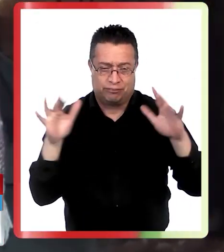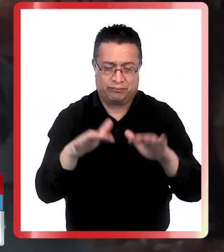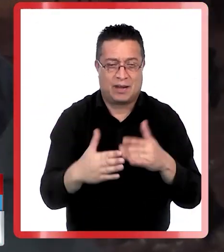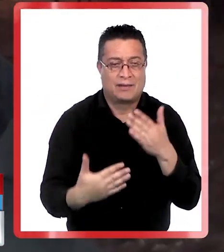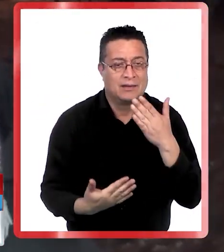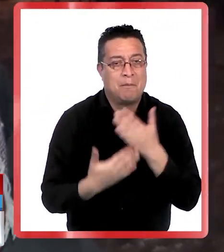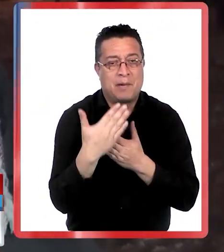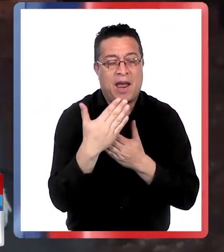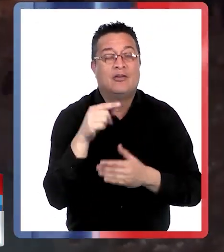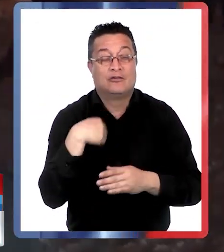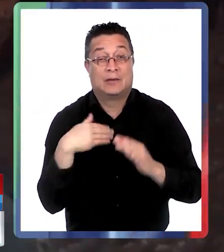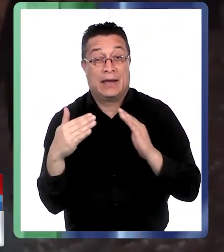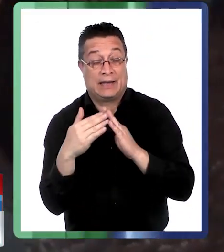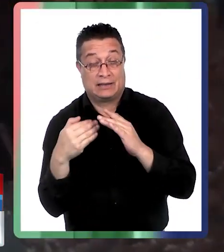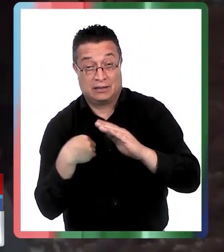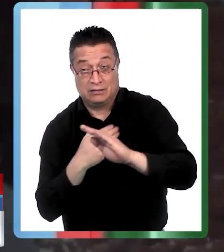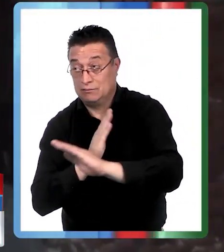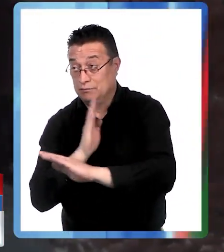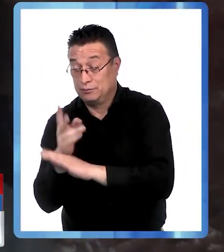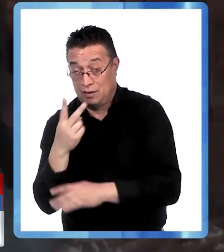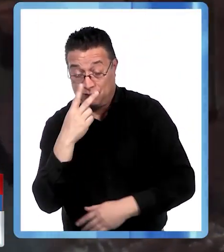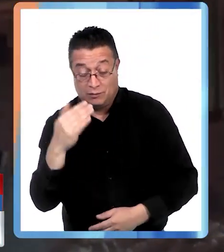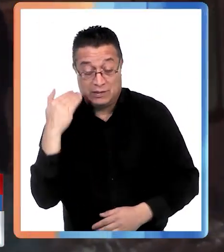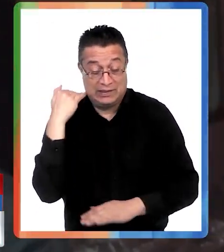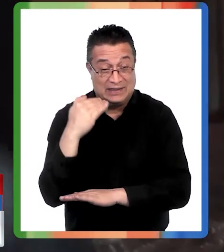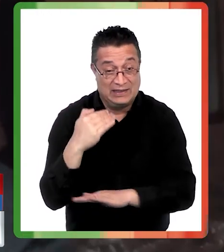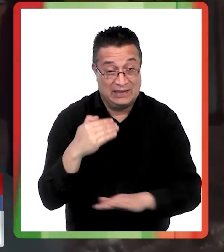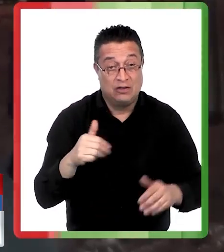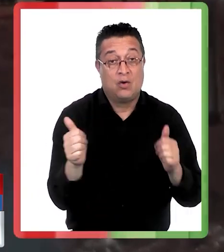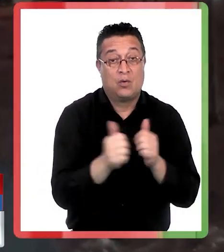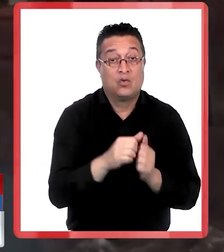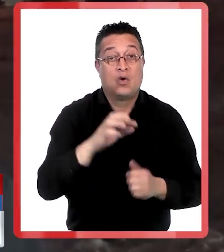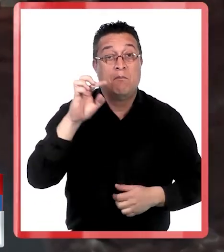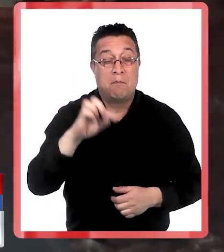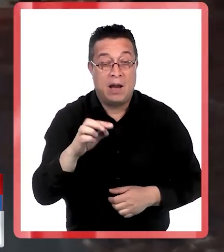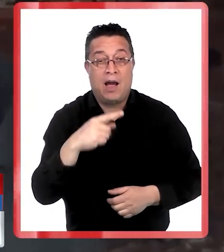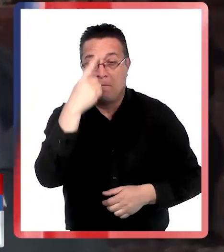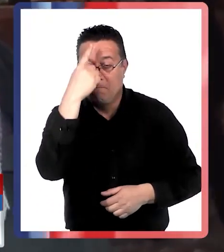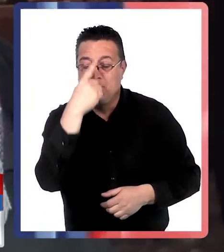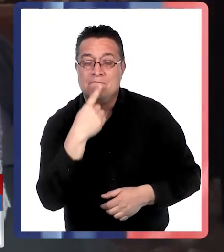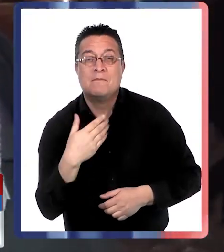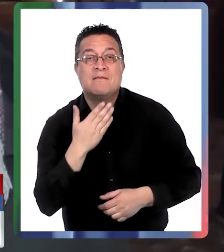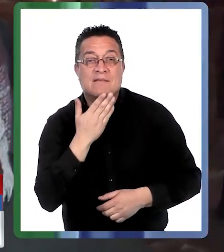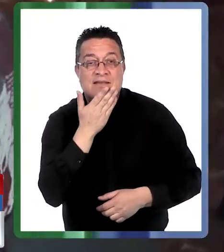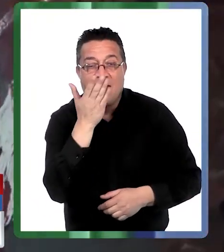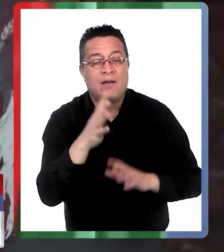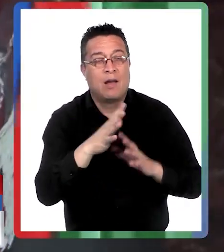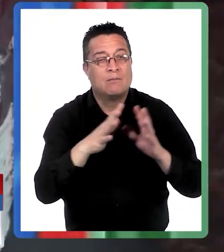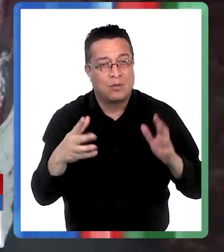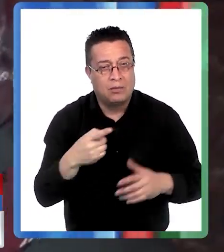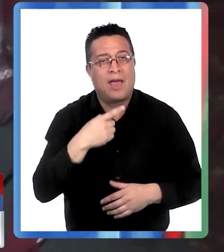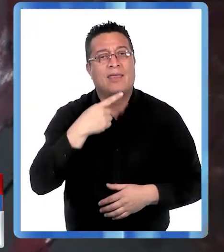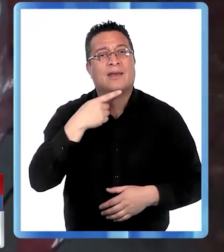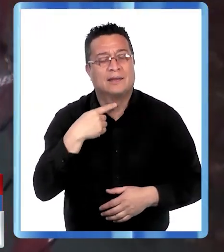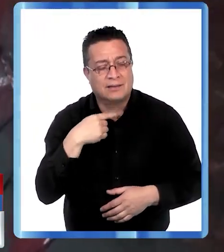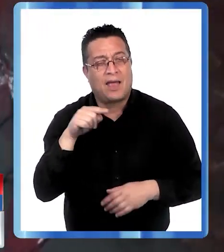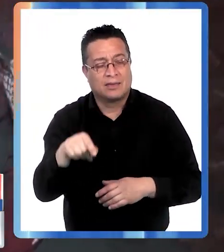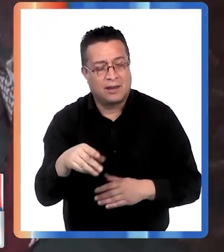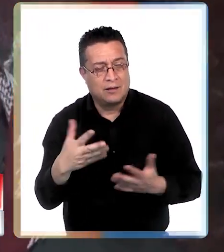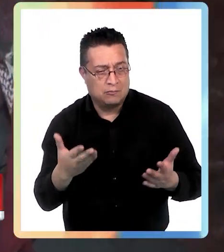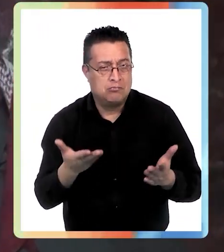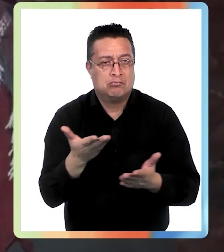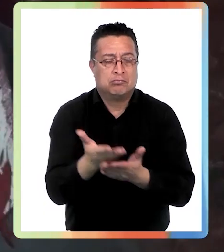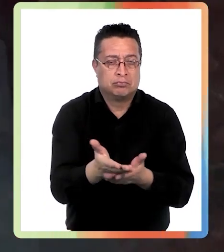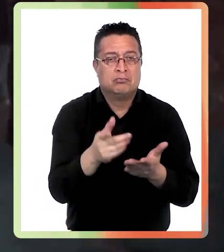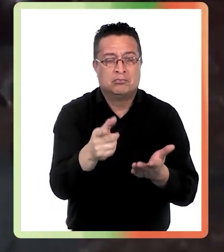cuando me dirigía a mi hogar veía a los niños con sus papitos creando monitos de nieve y es super interesante La La La Apuesta si se puede decir